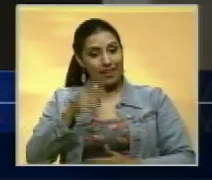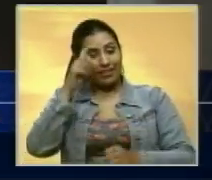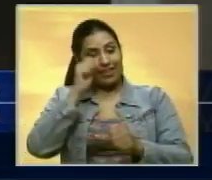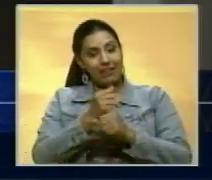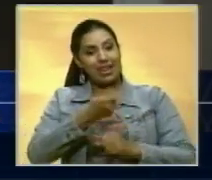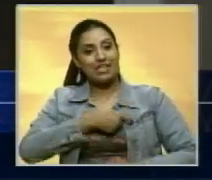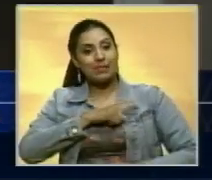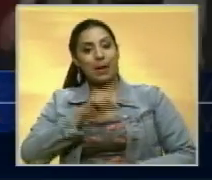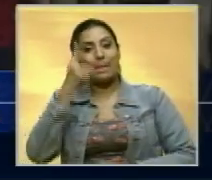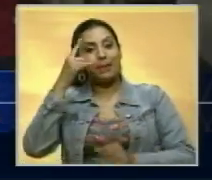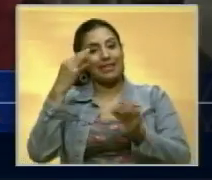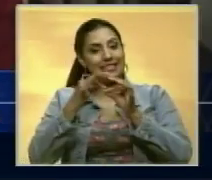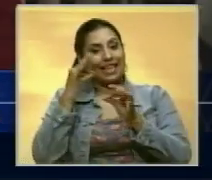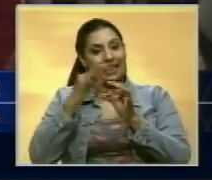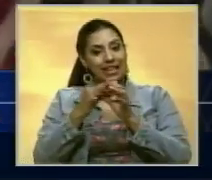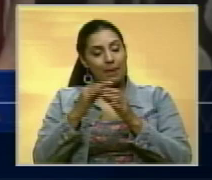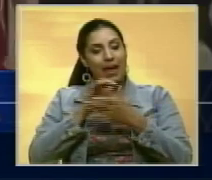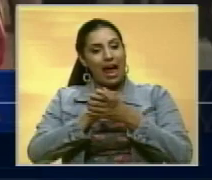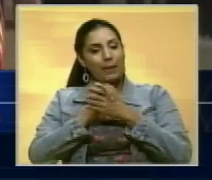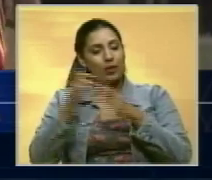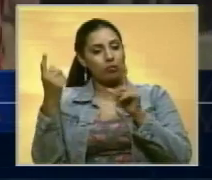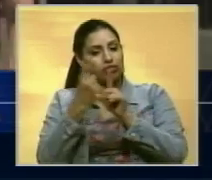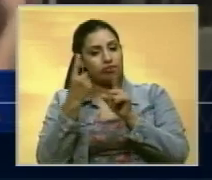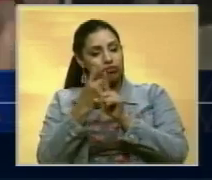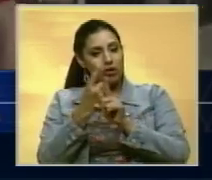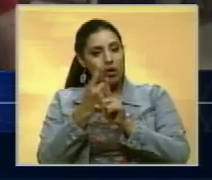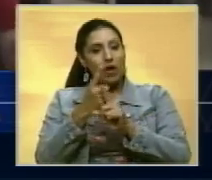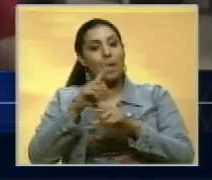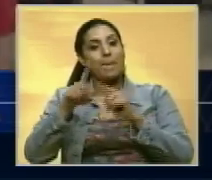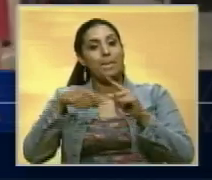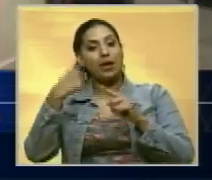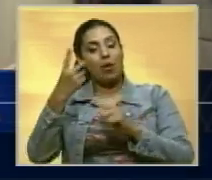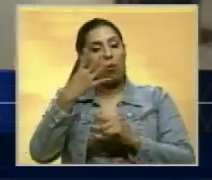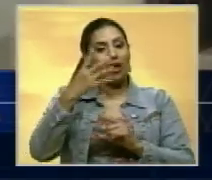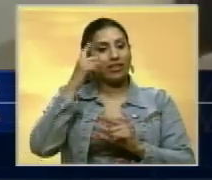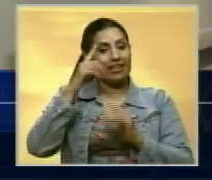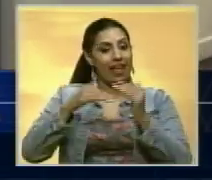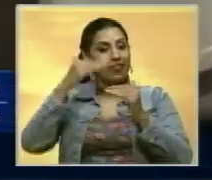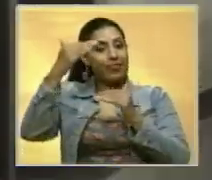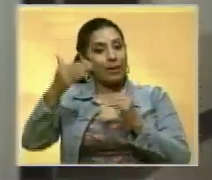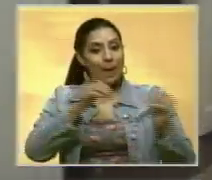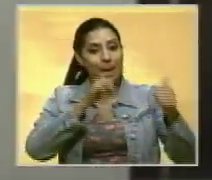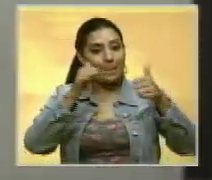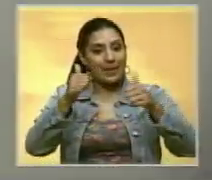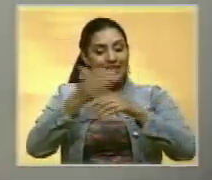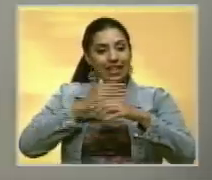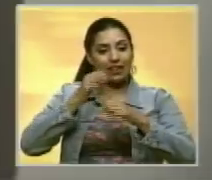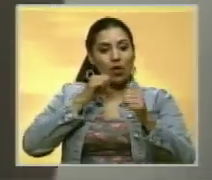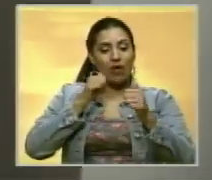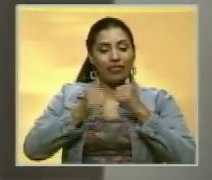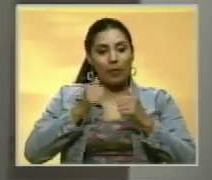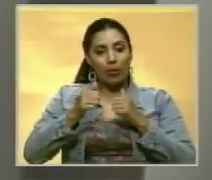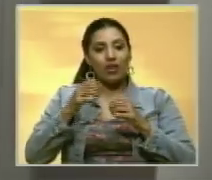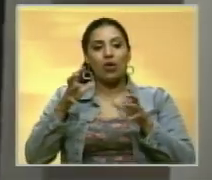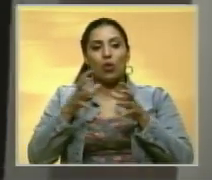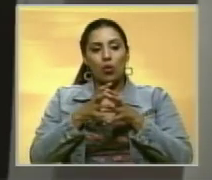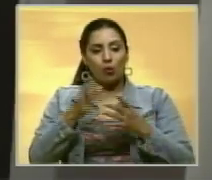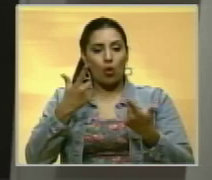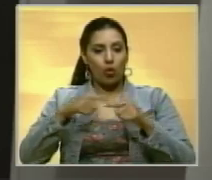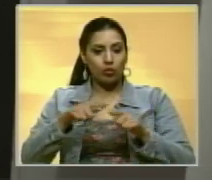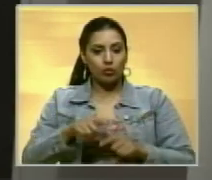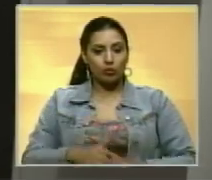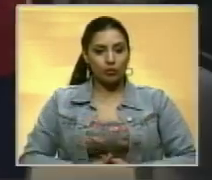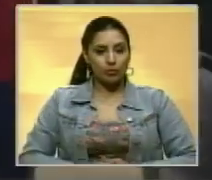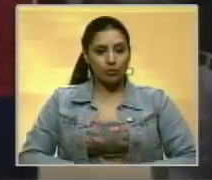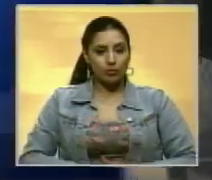debutará con España el 1 de septiembre en amistoso ante Bélgica en Bruselas. 4 días más tarde inicia el premundial en casa ante Liechtenstein.